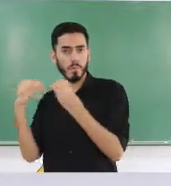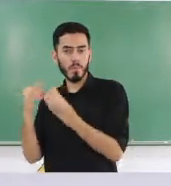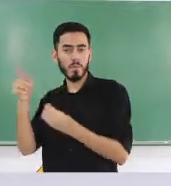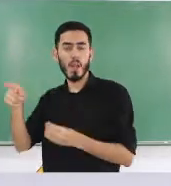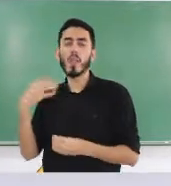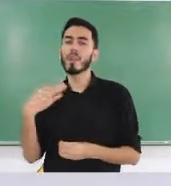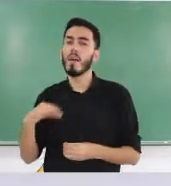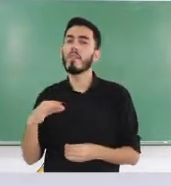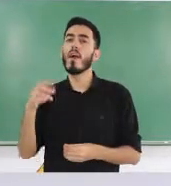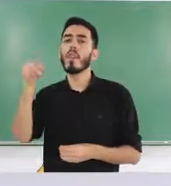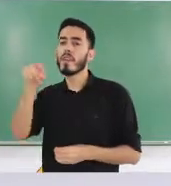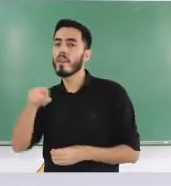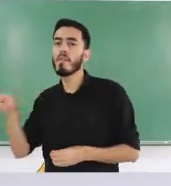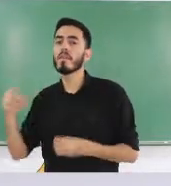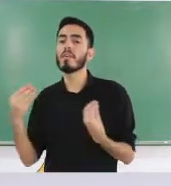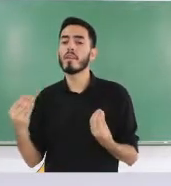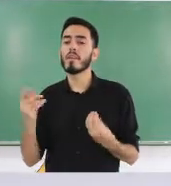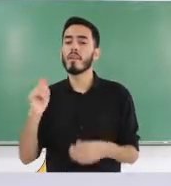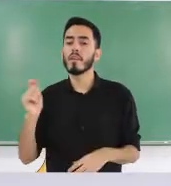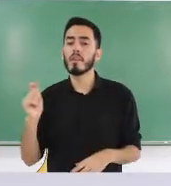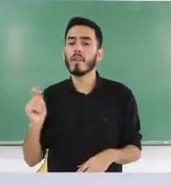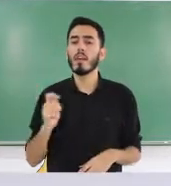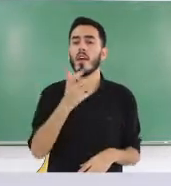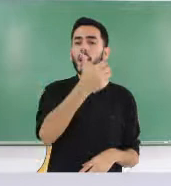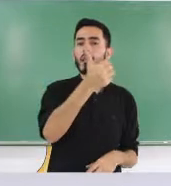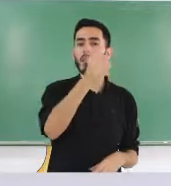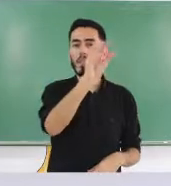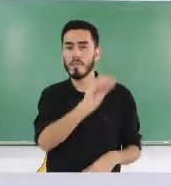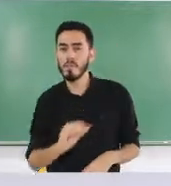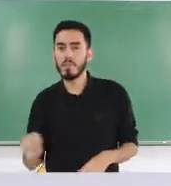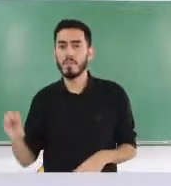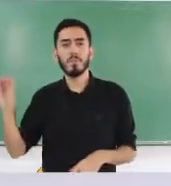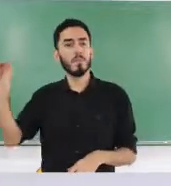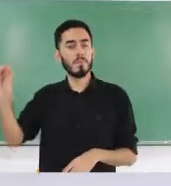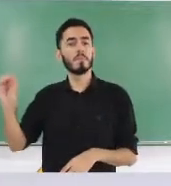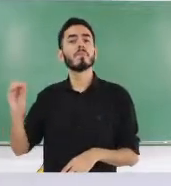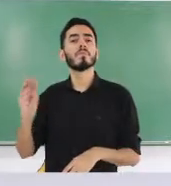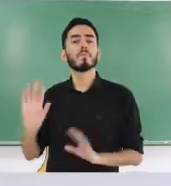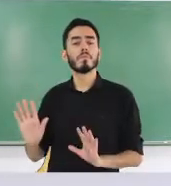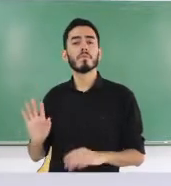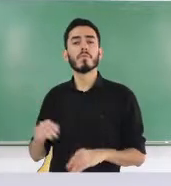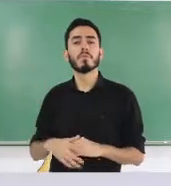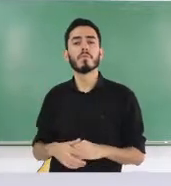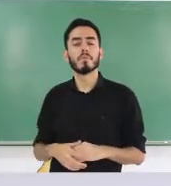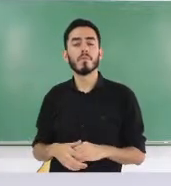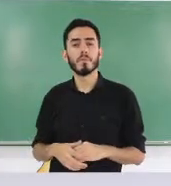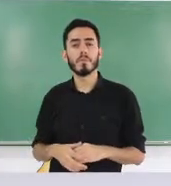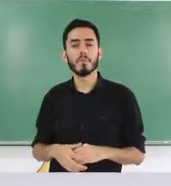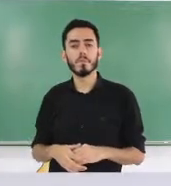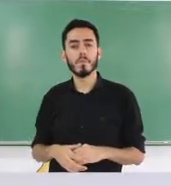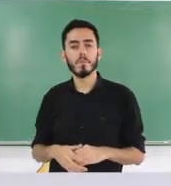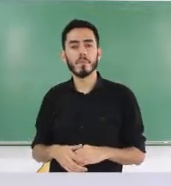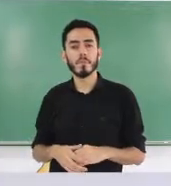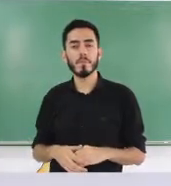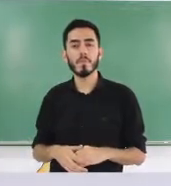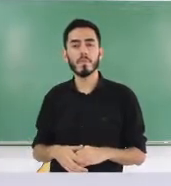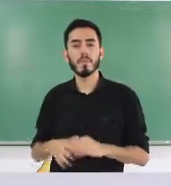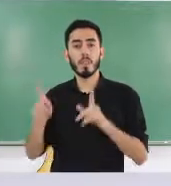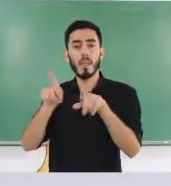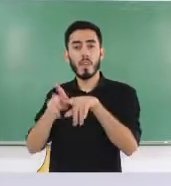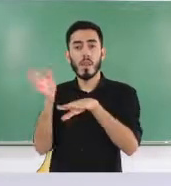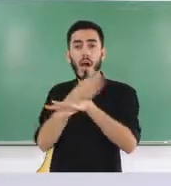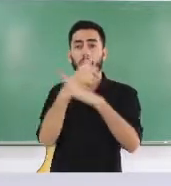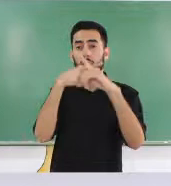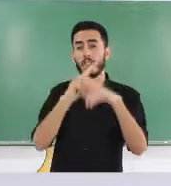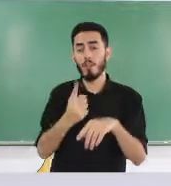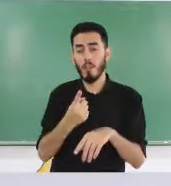dividir por 6. ¿Sí? Todo esto por propiedad uniforme. Entonces,